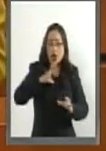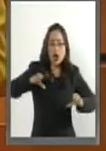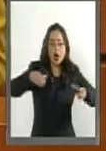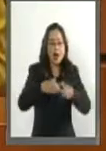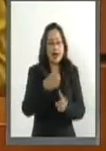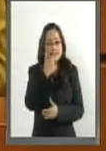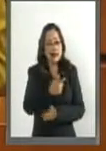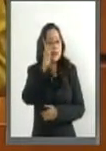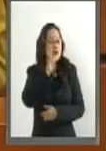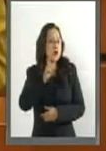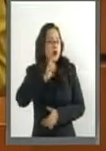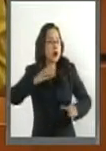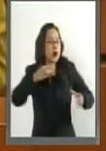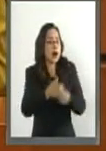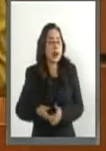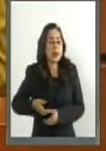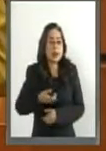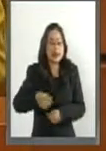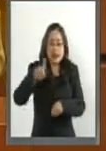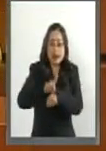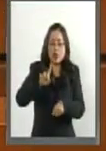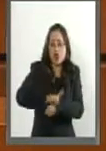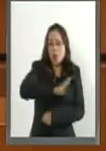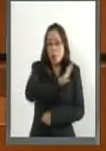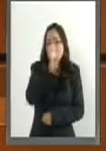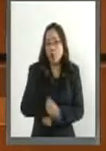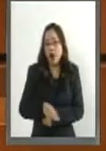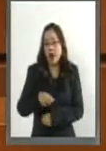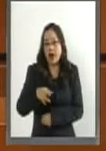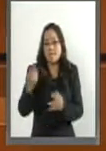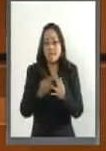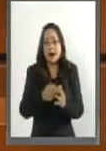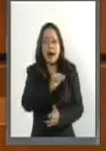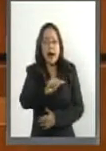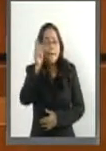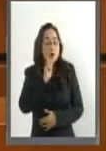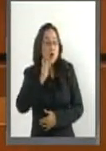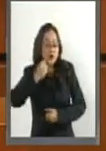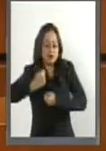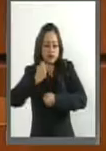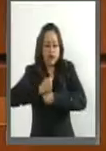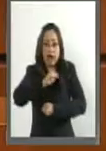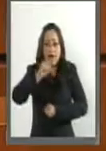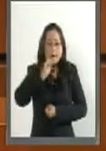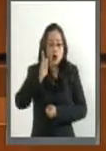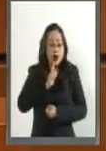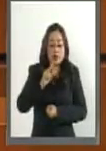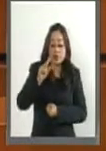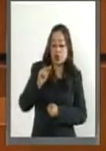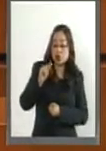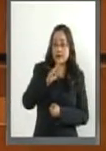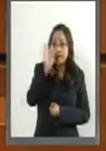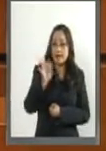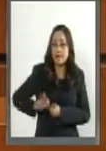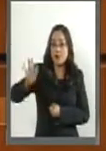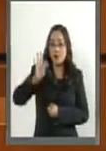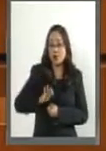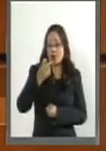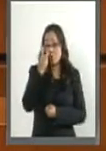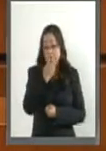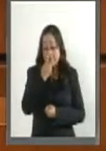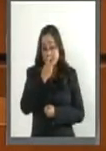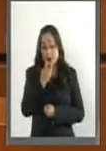7 mujeres que mueren al día por violencia feminicida, el 80% de esos